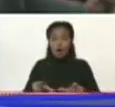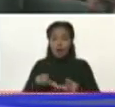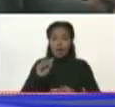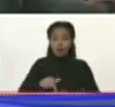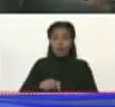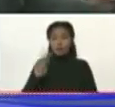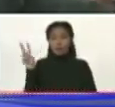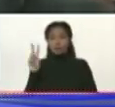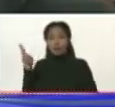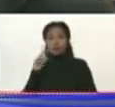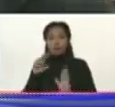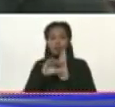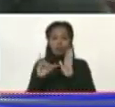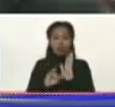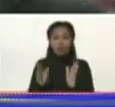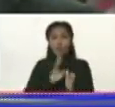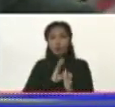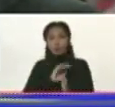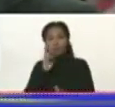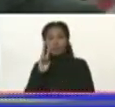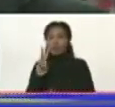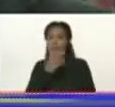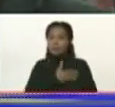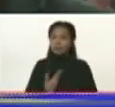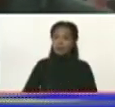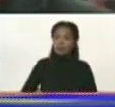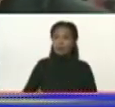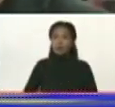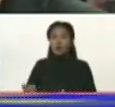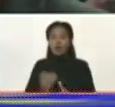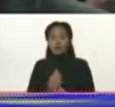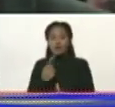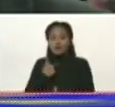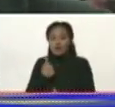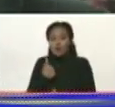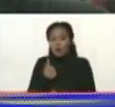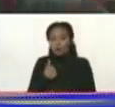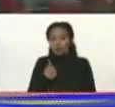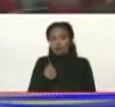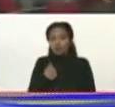pueda asistir su constitución. Fíjese, presidente, yo me voy a tomar el atrevimiento